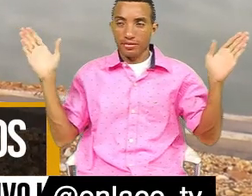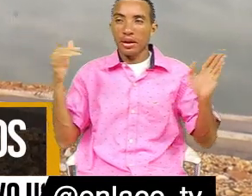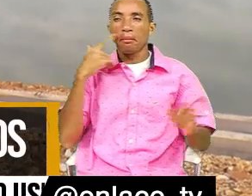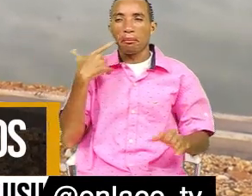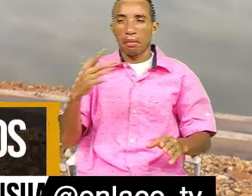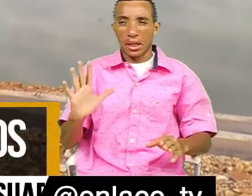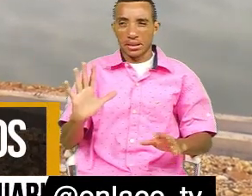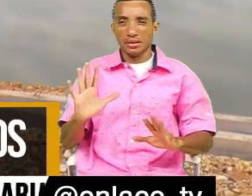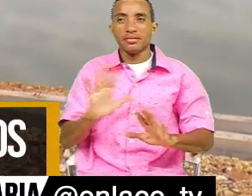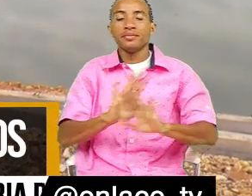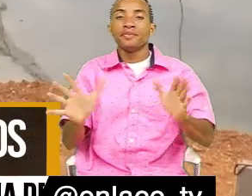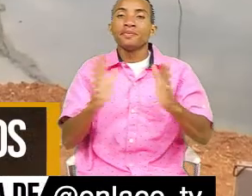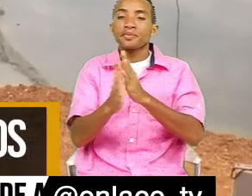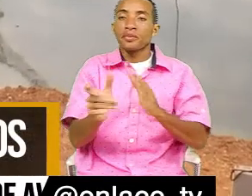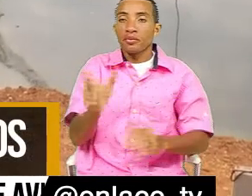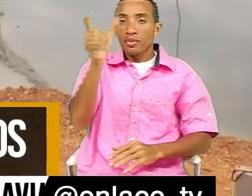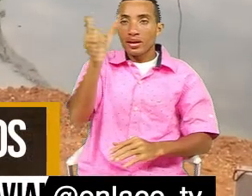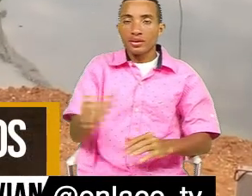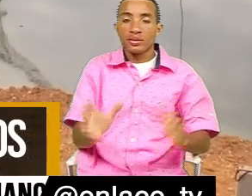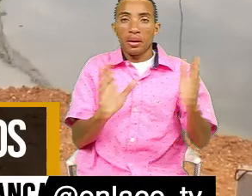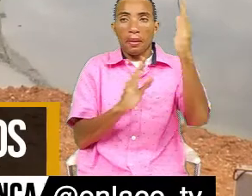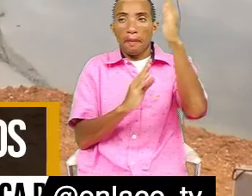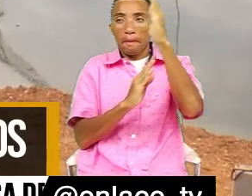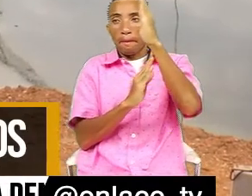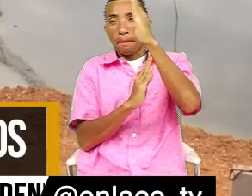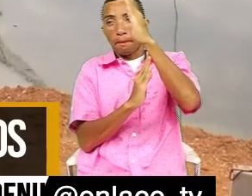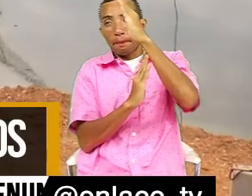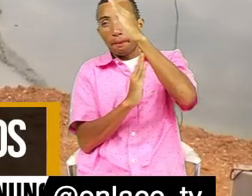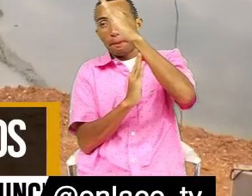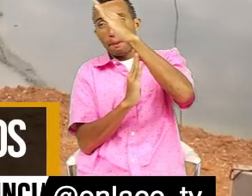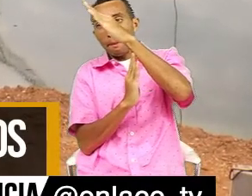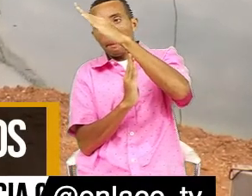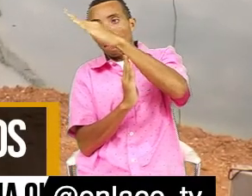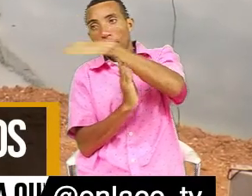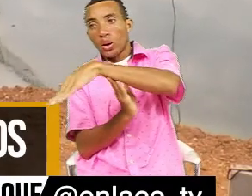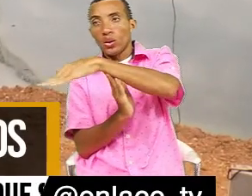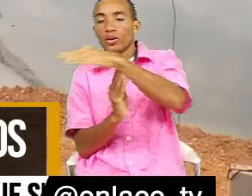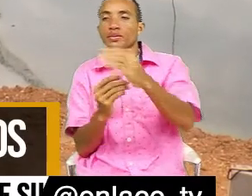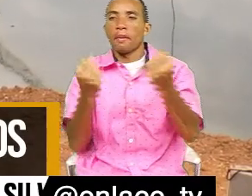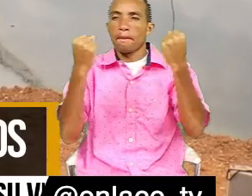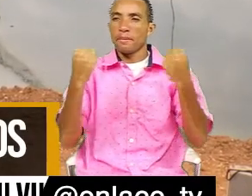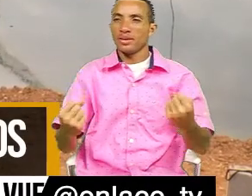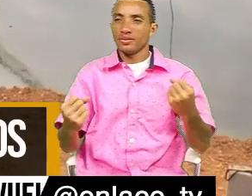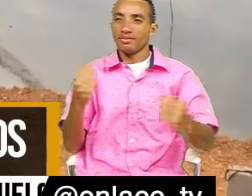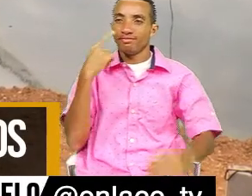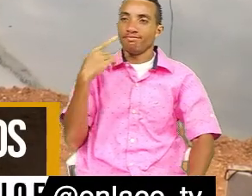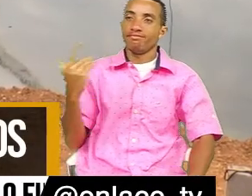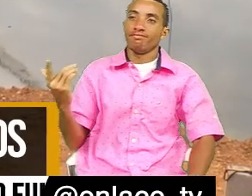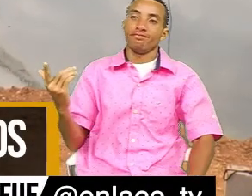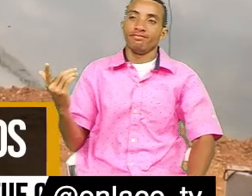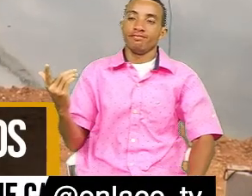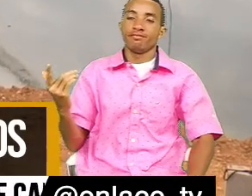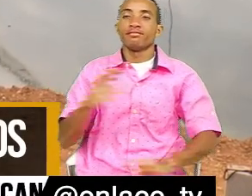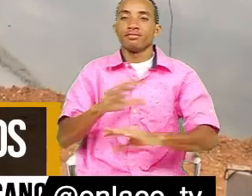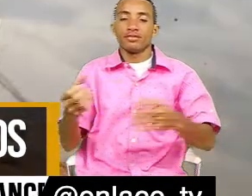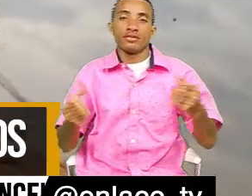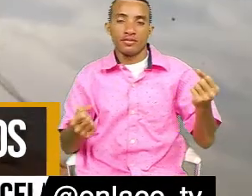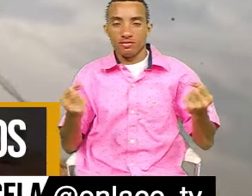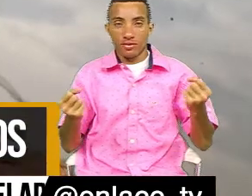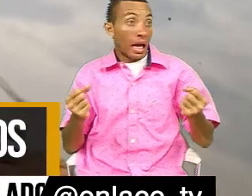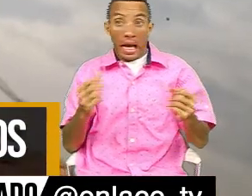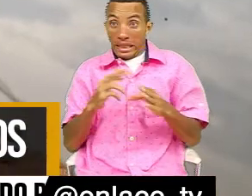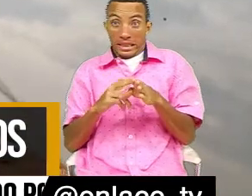que esta persona o el peso que hizo la máquina se volteara, como lo vemos en las imágenes. El maquinista se salvó al